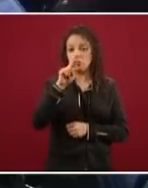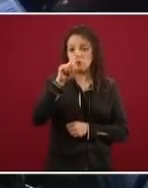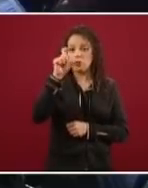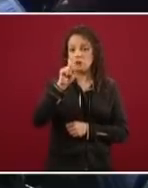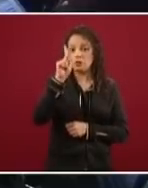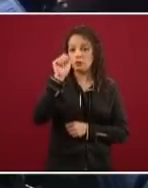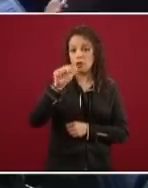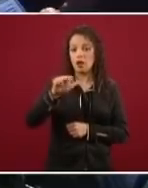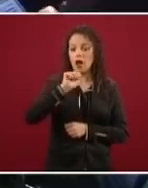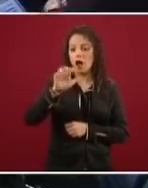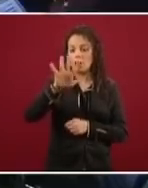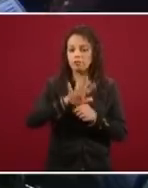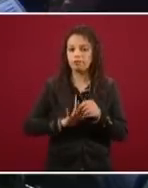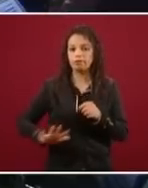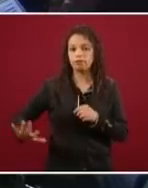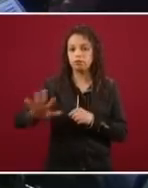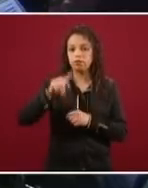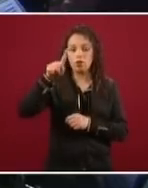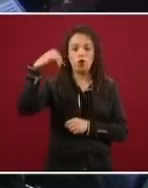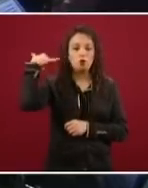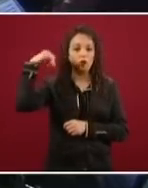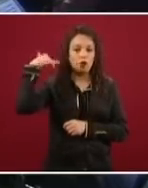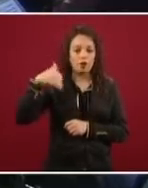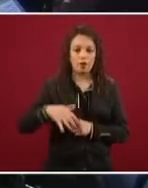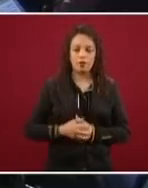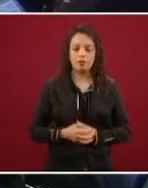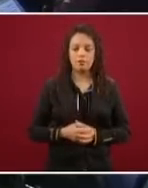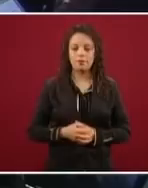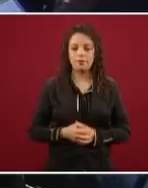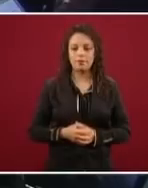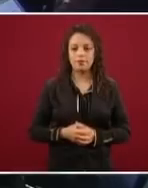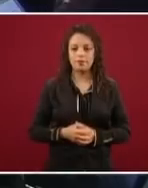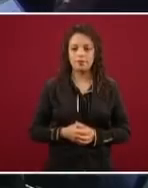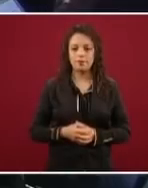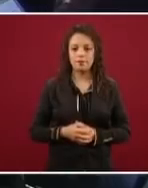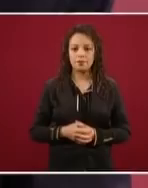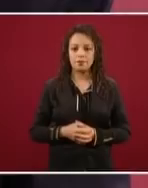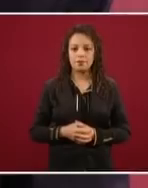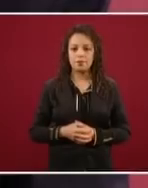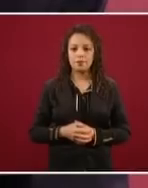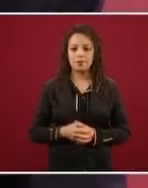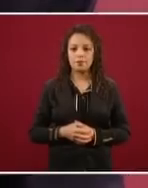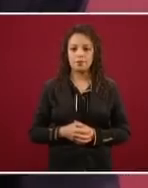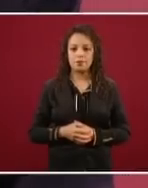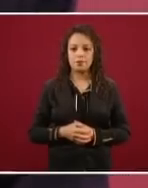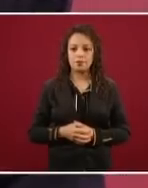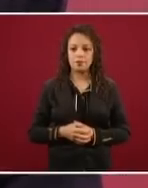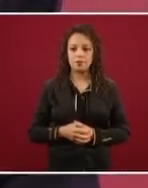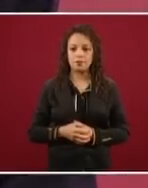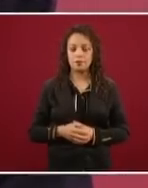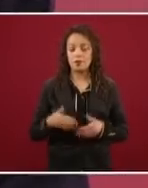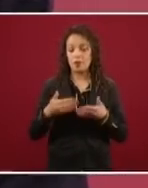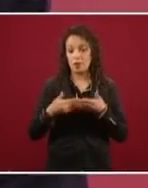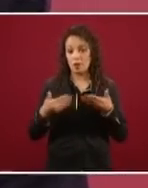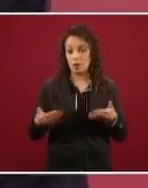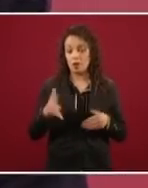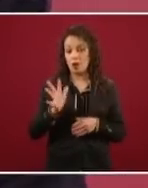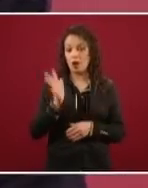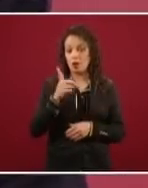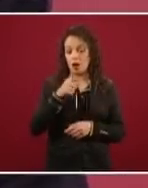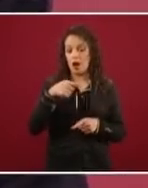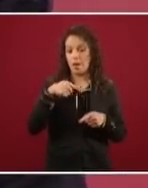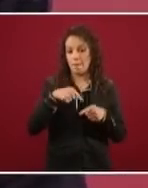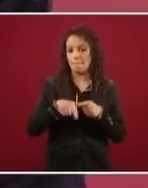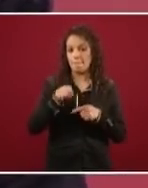la península de yucatán este se está trabajando con s